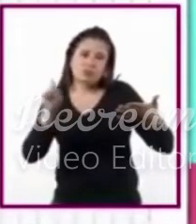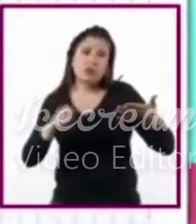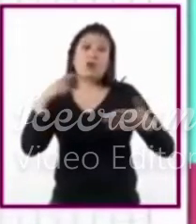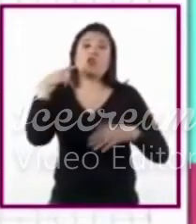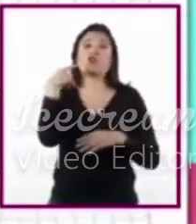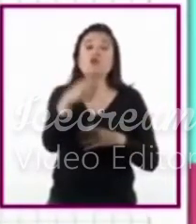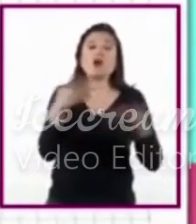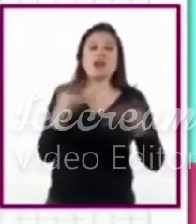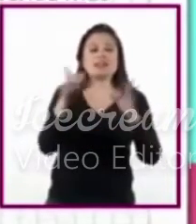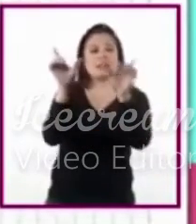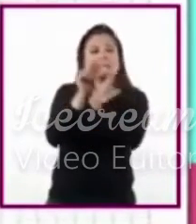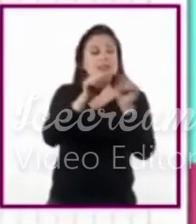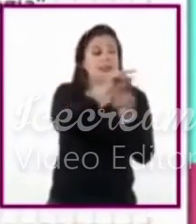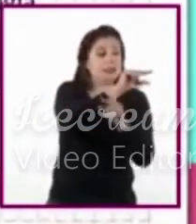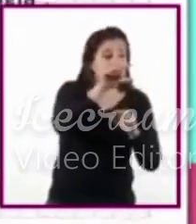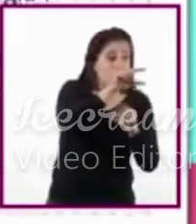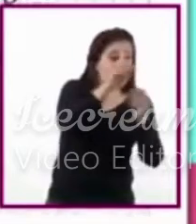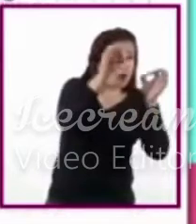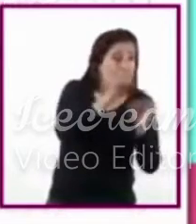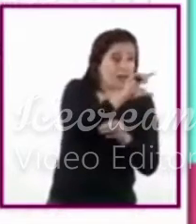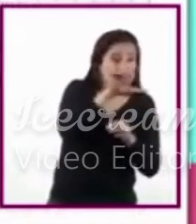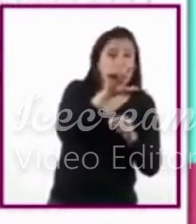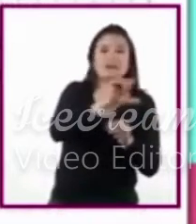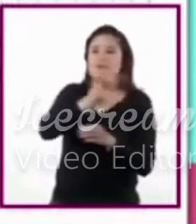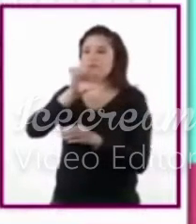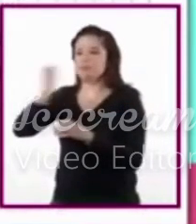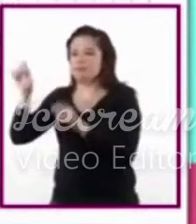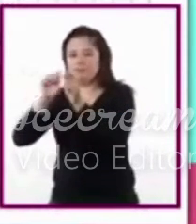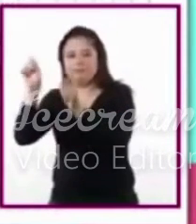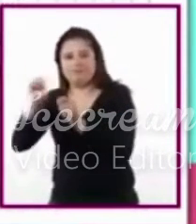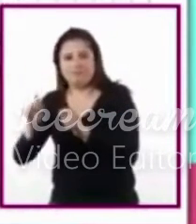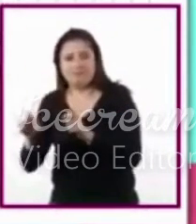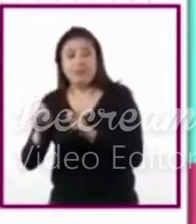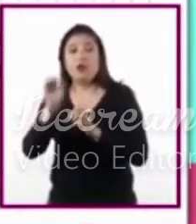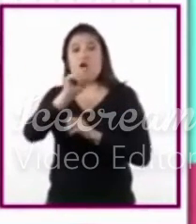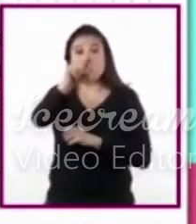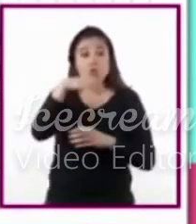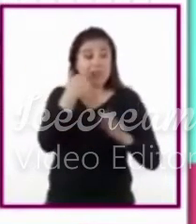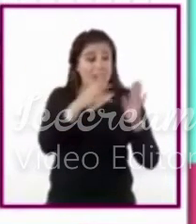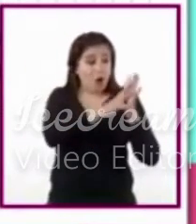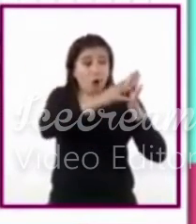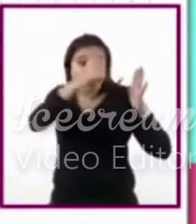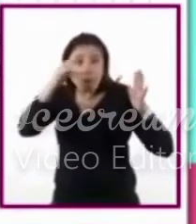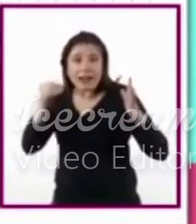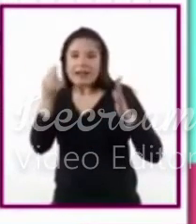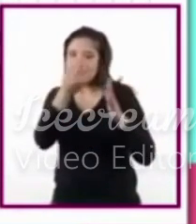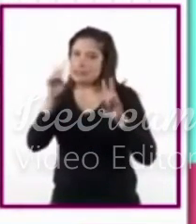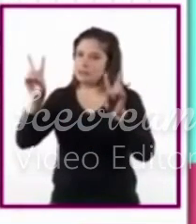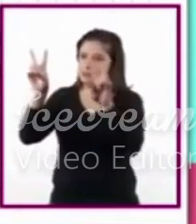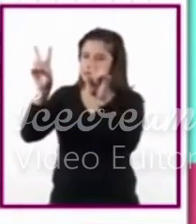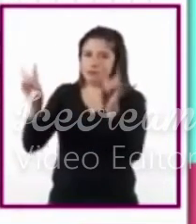haciendo una paráfrasis del texto original o citando textualmente, entre comillas, lo que expresa el autor.